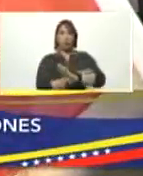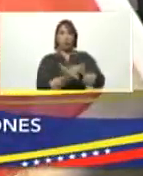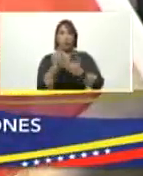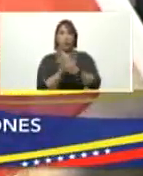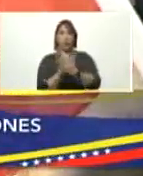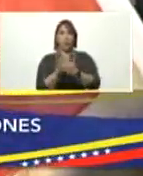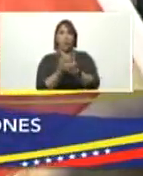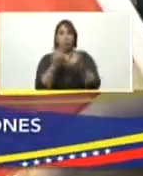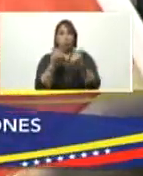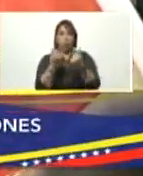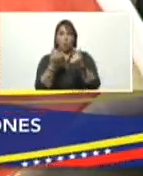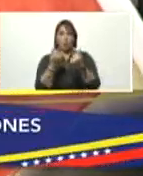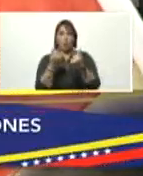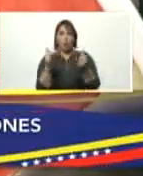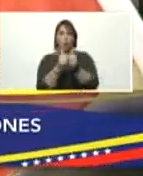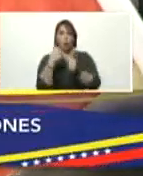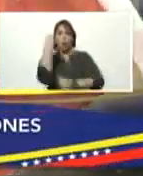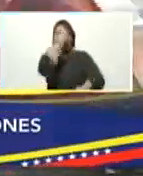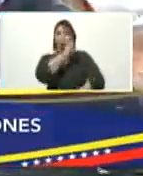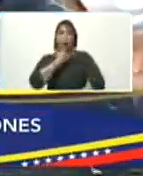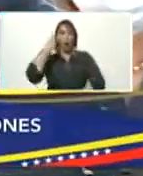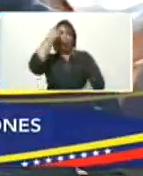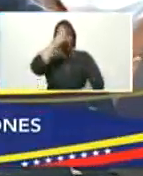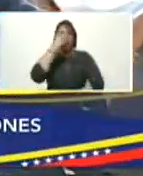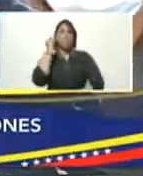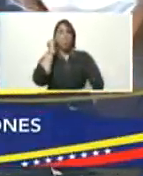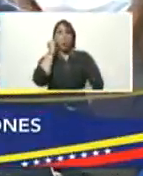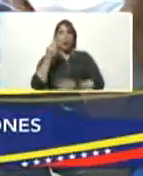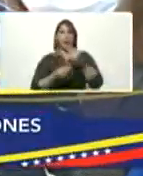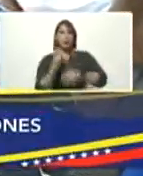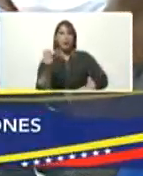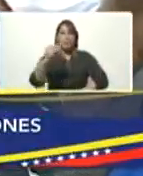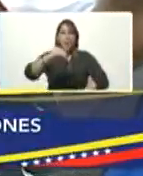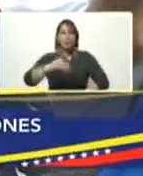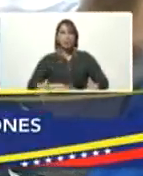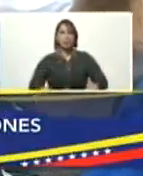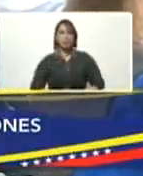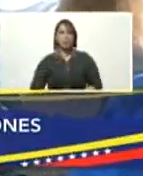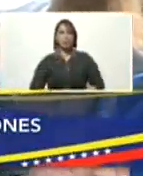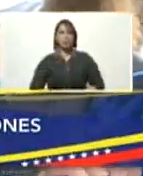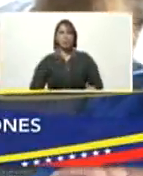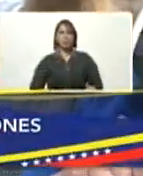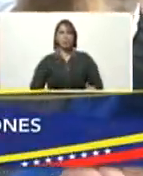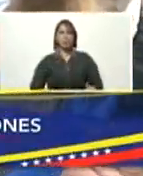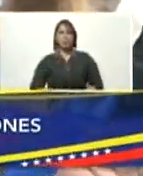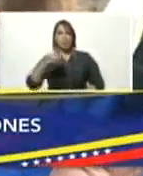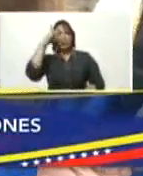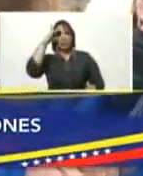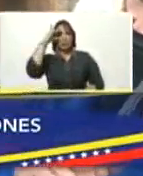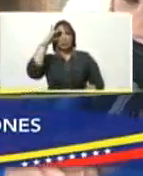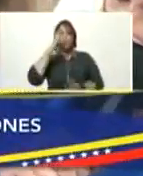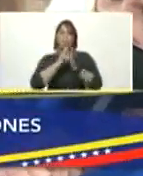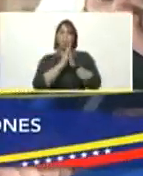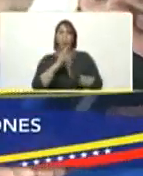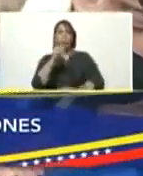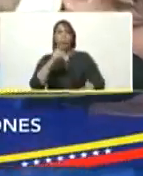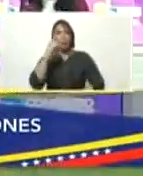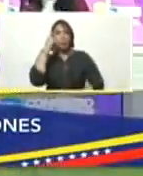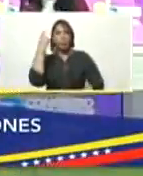economía con rostro de mujer. Hay que hacer mucho más. Delcy, Diva,